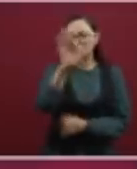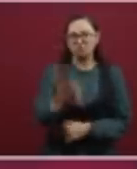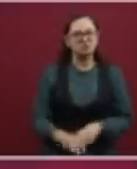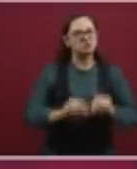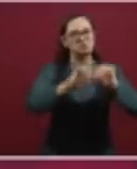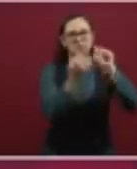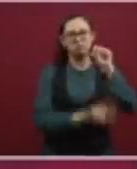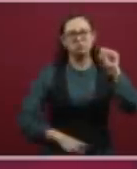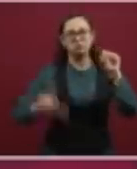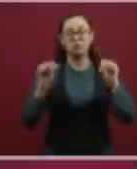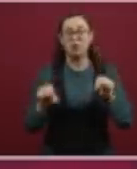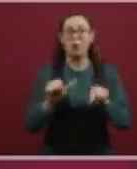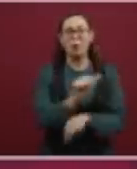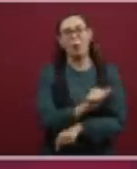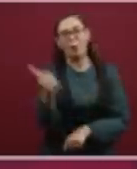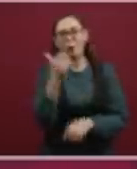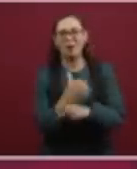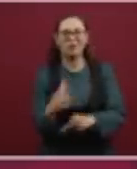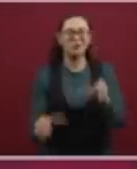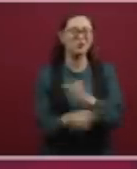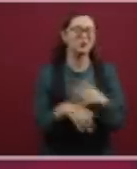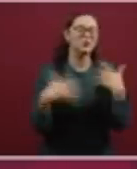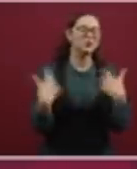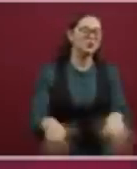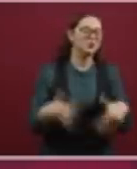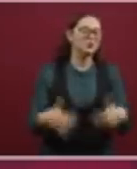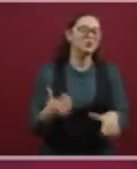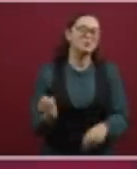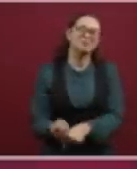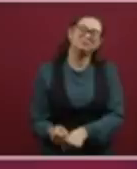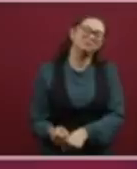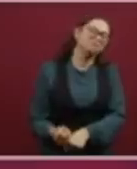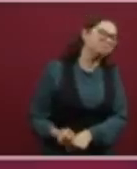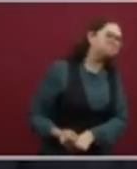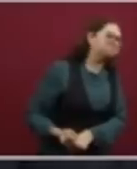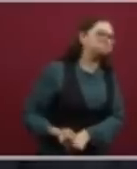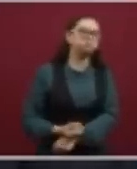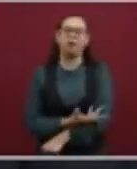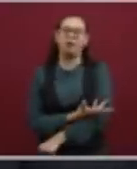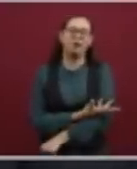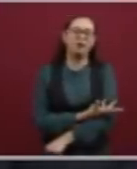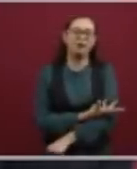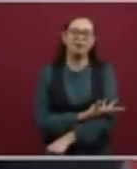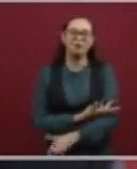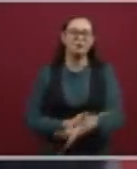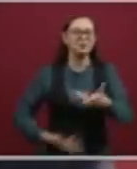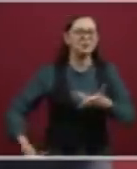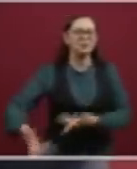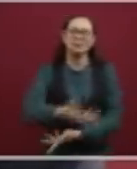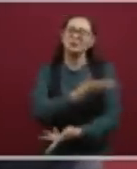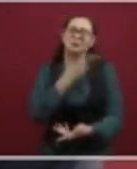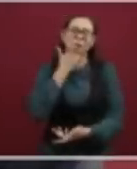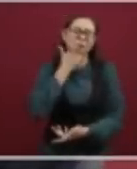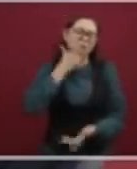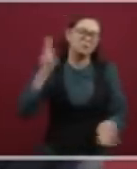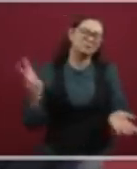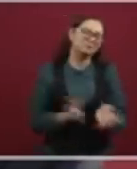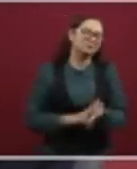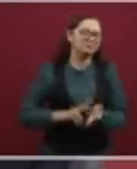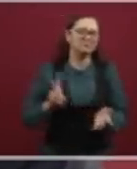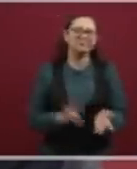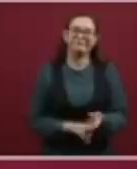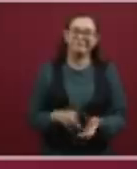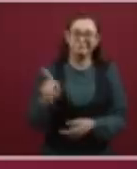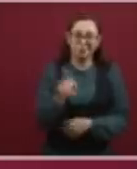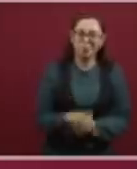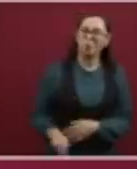extraordinario que lo comparto. Lo mejor de México es su pueblo. Es un